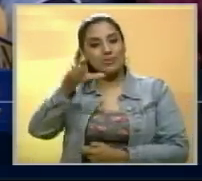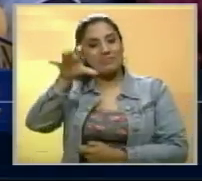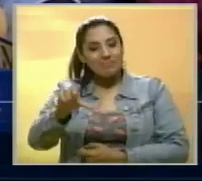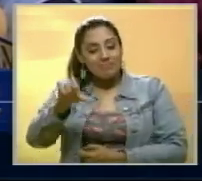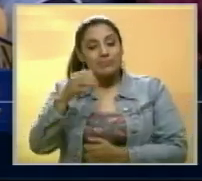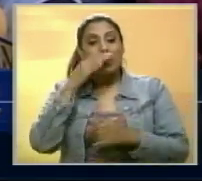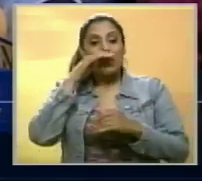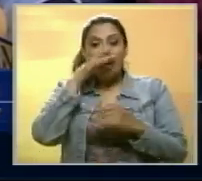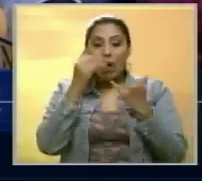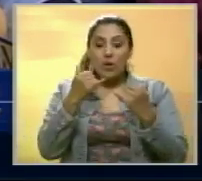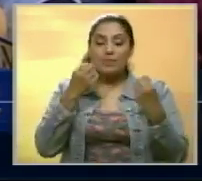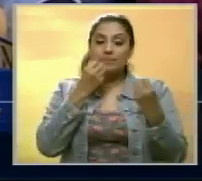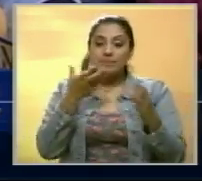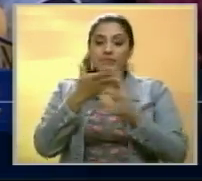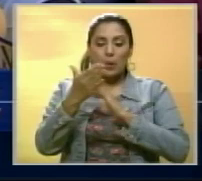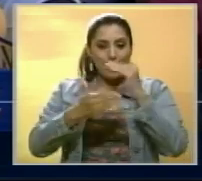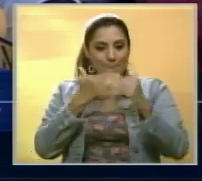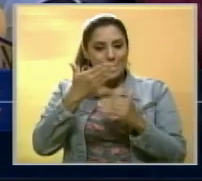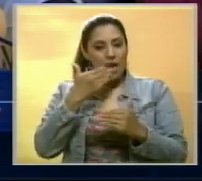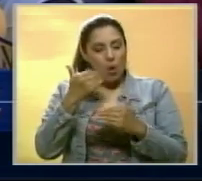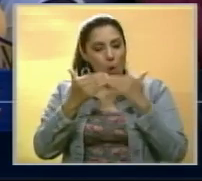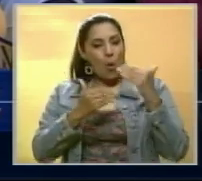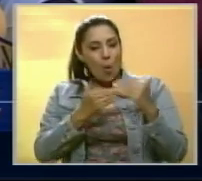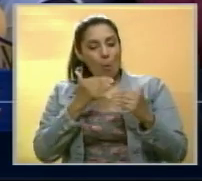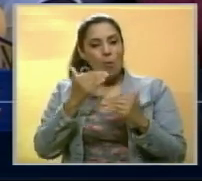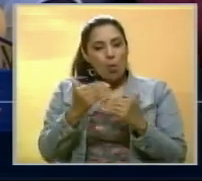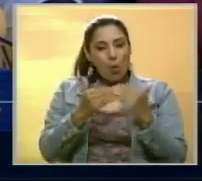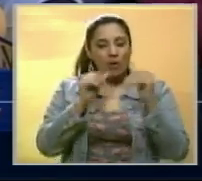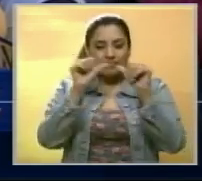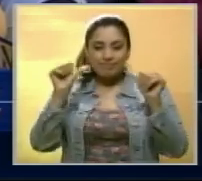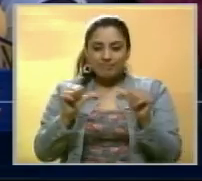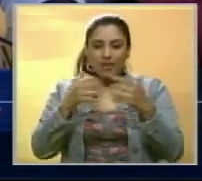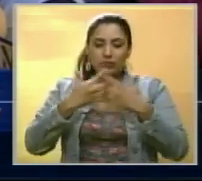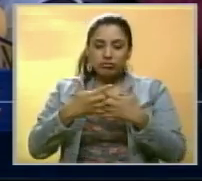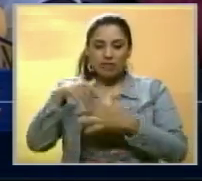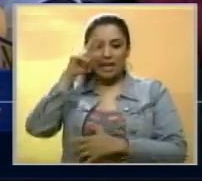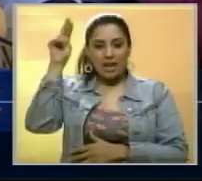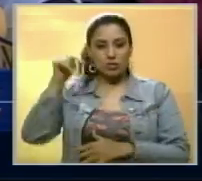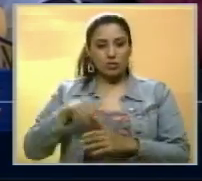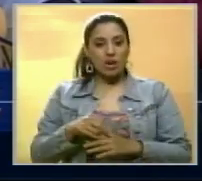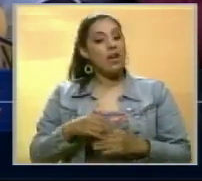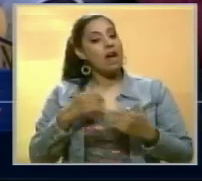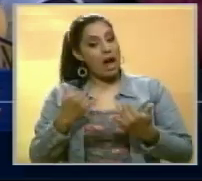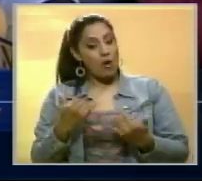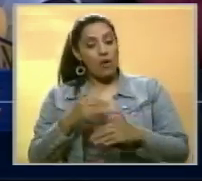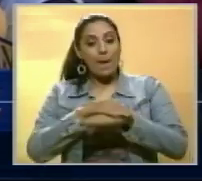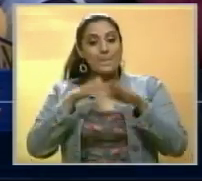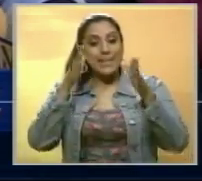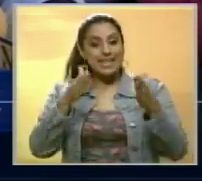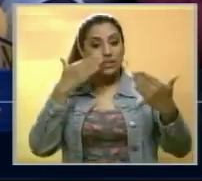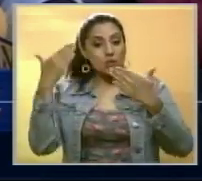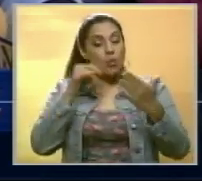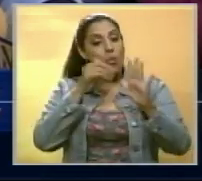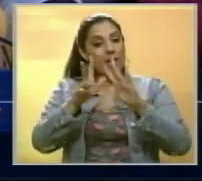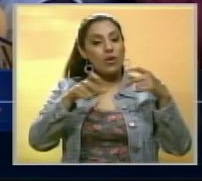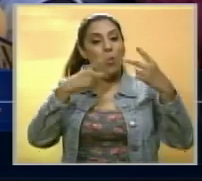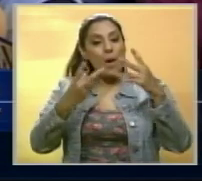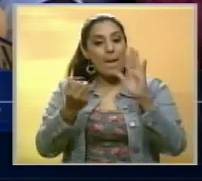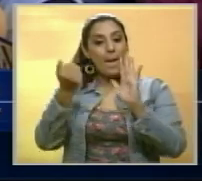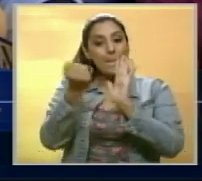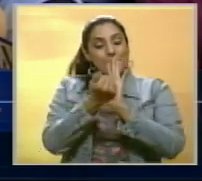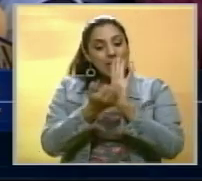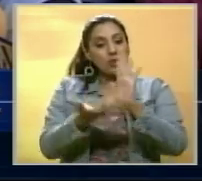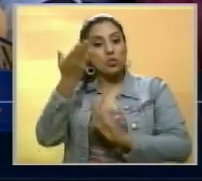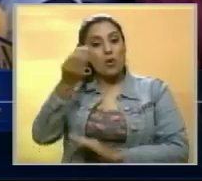venezolanos, por lo que aseguró que mejorarán de manera progresiva y sistemática la producción nacional. El ministro detalló que los nuevos precios en